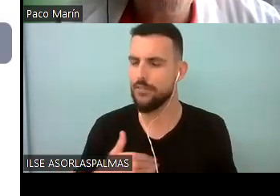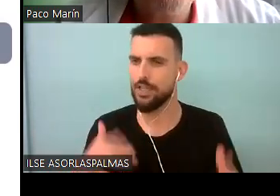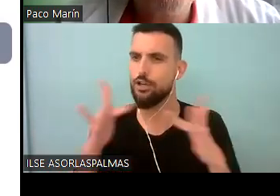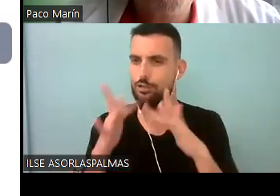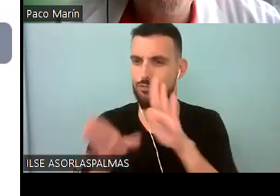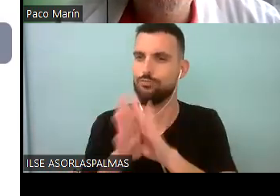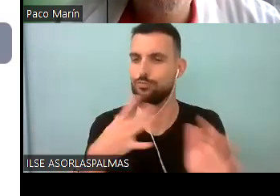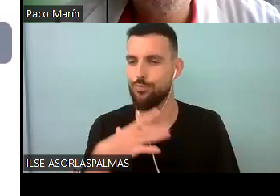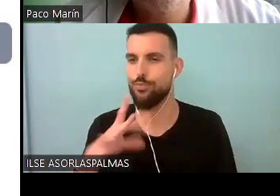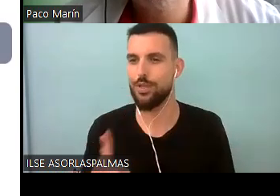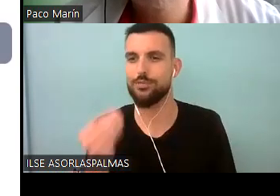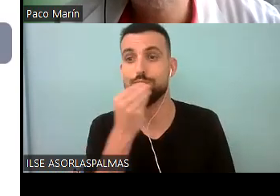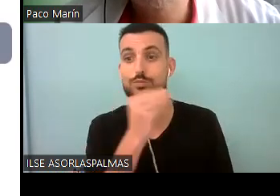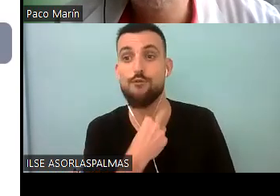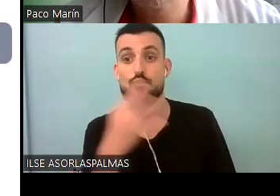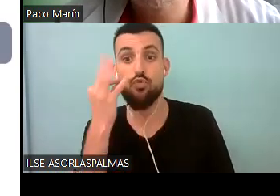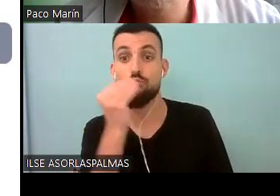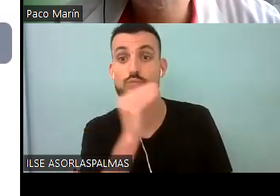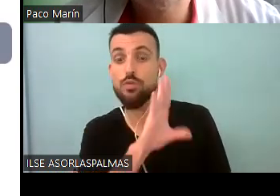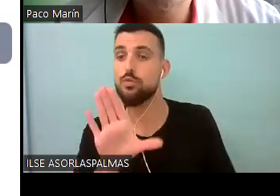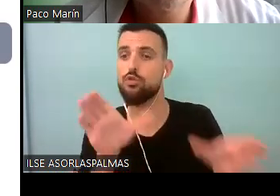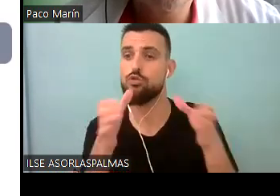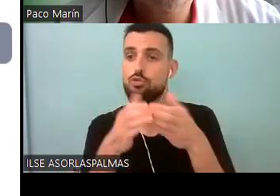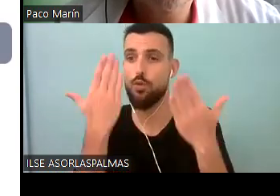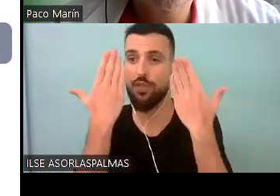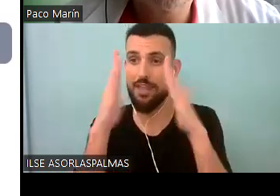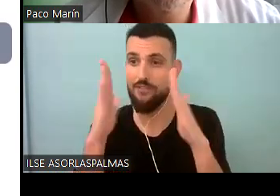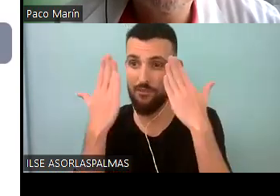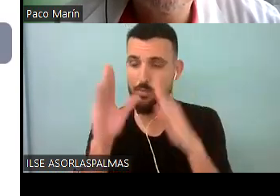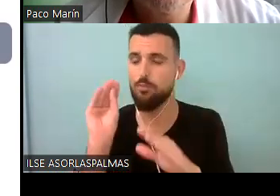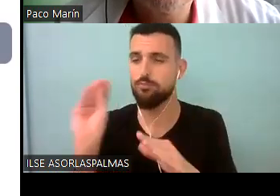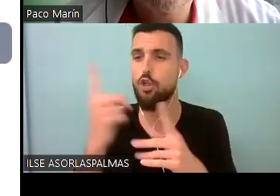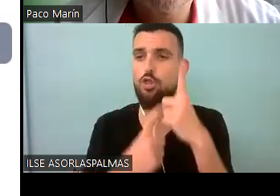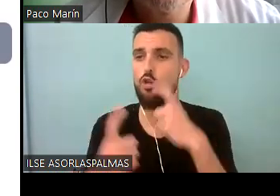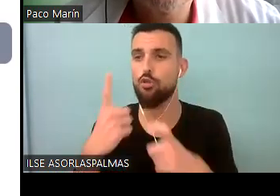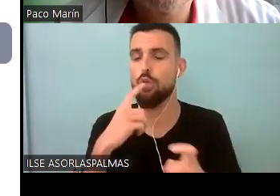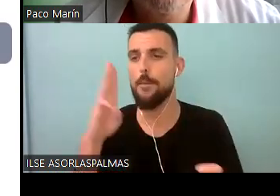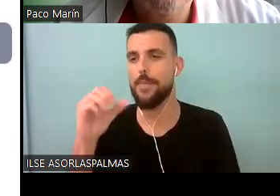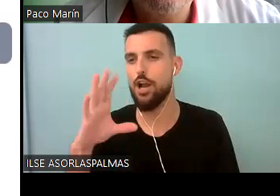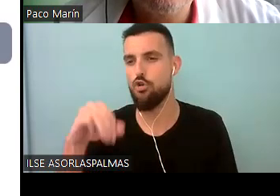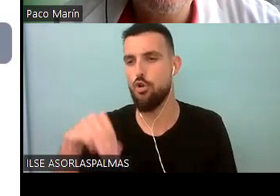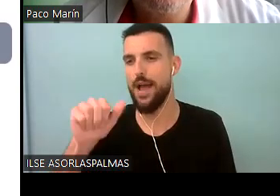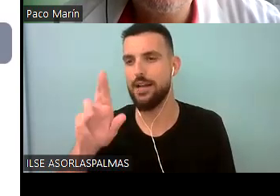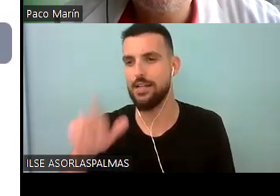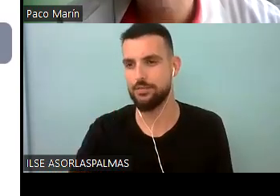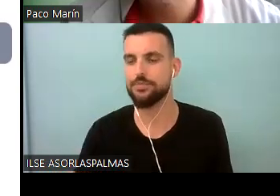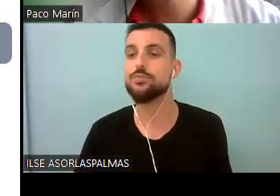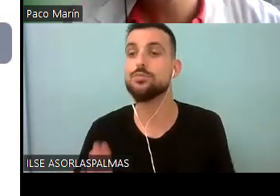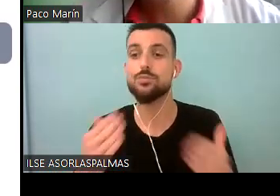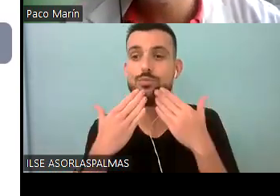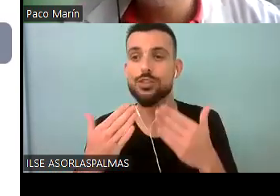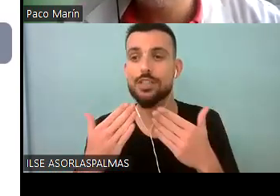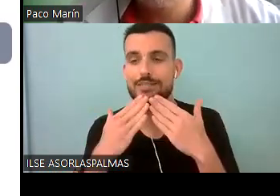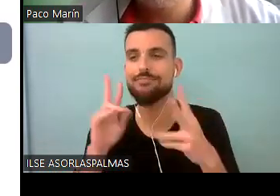contacto. Fenomenal, ya sabéis, grupo de Facebook, consultas doctor Paco Marín, ¿vale? Muchas gracias